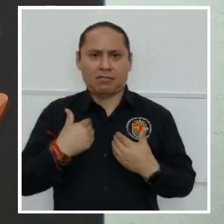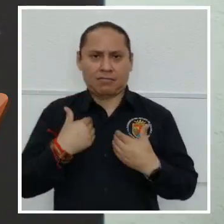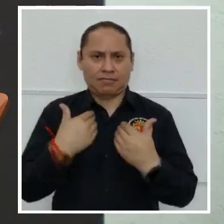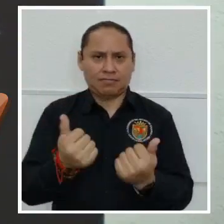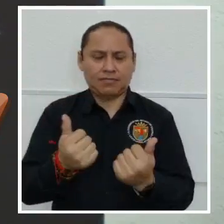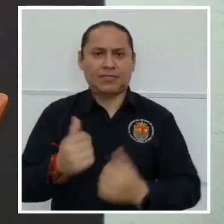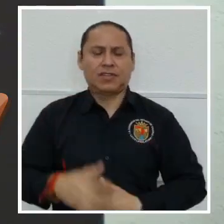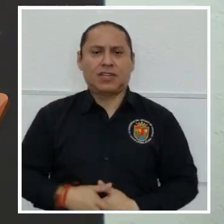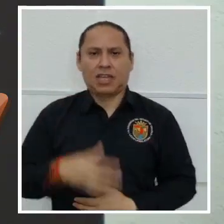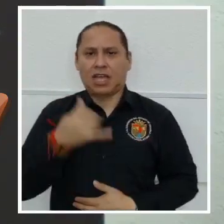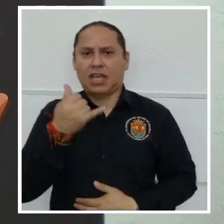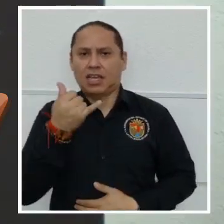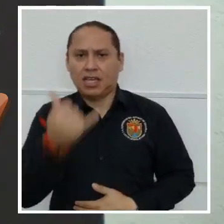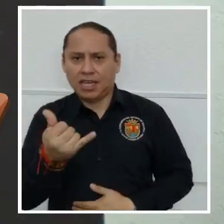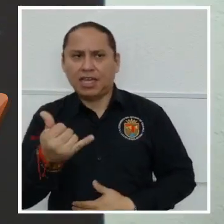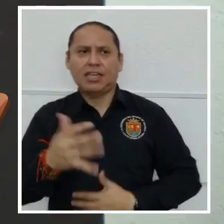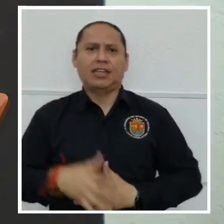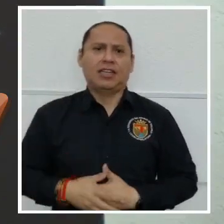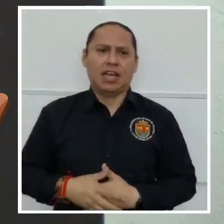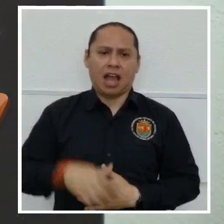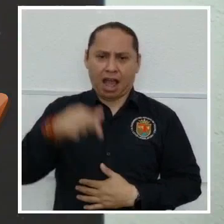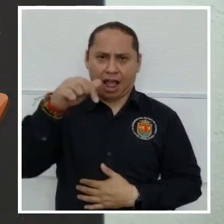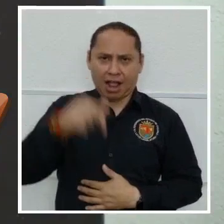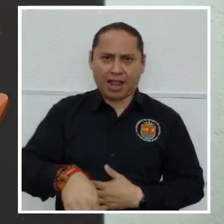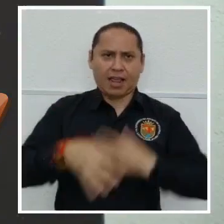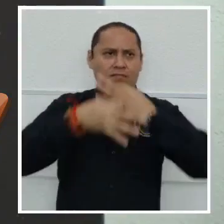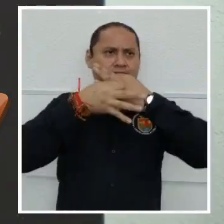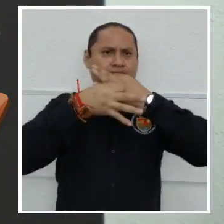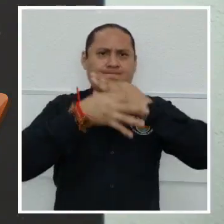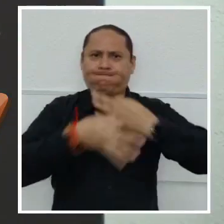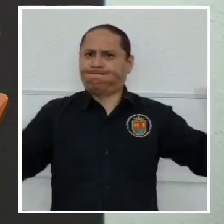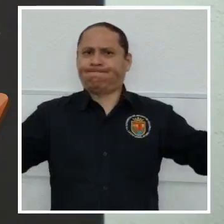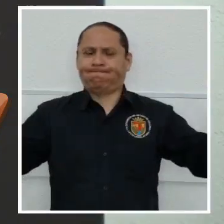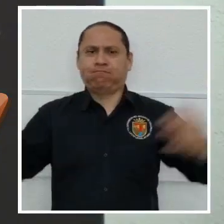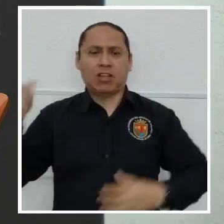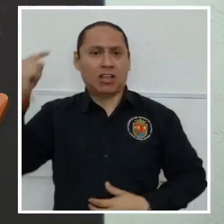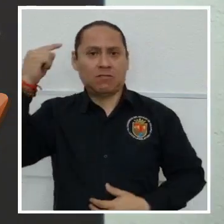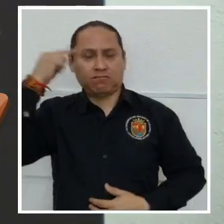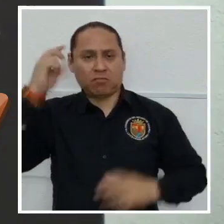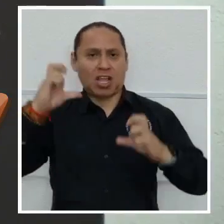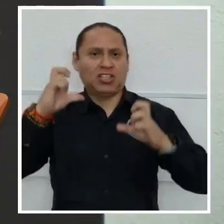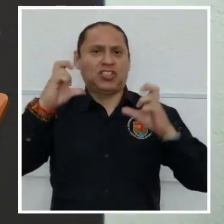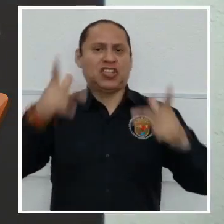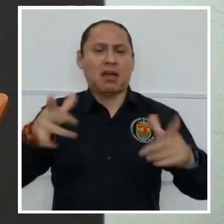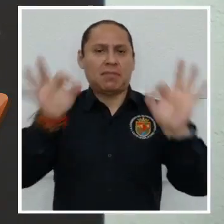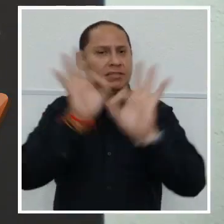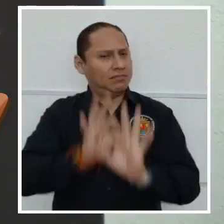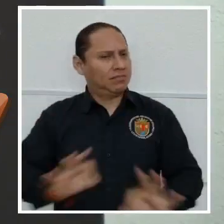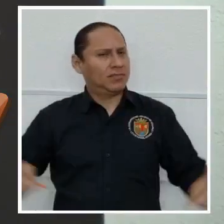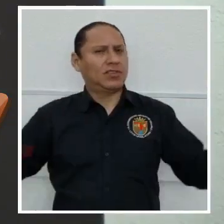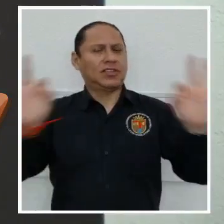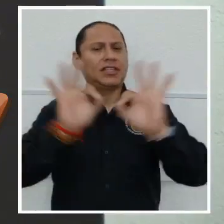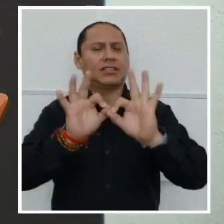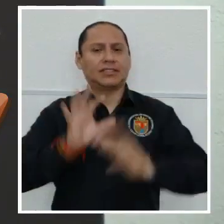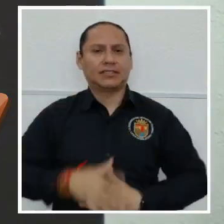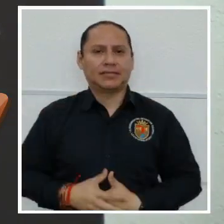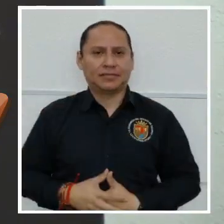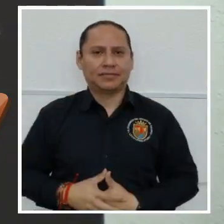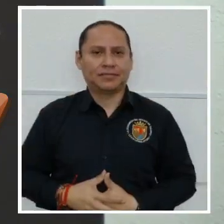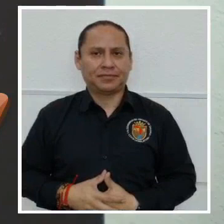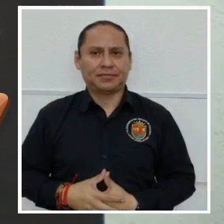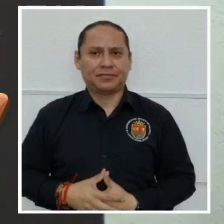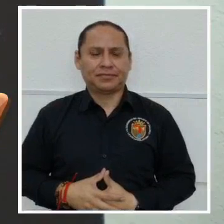y enviar desde esta Tribuna al pueblo de Chiapas la importancia de este